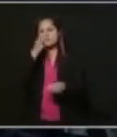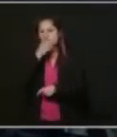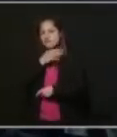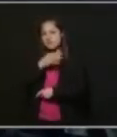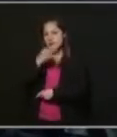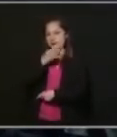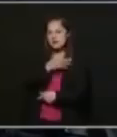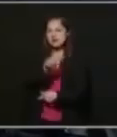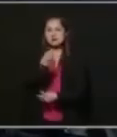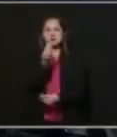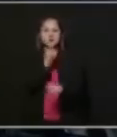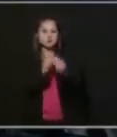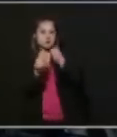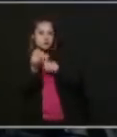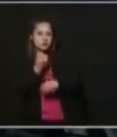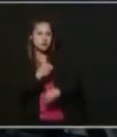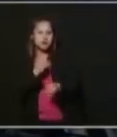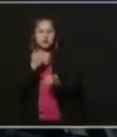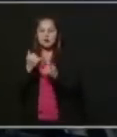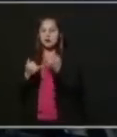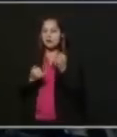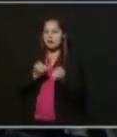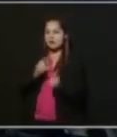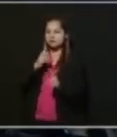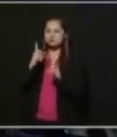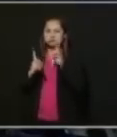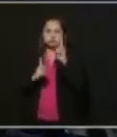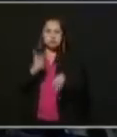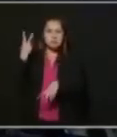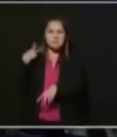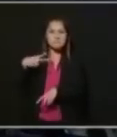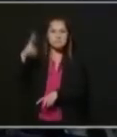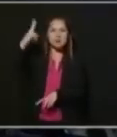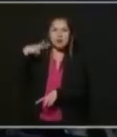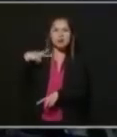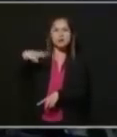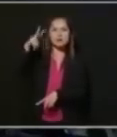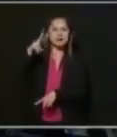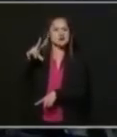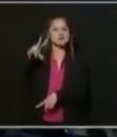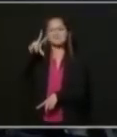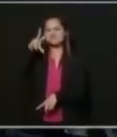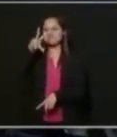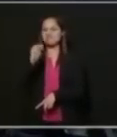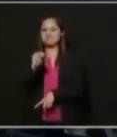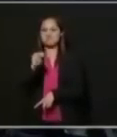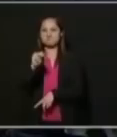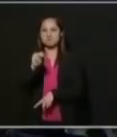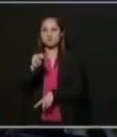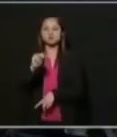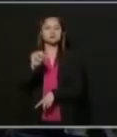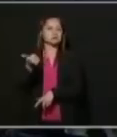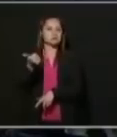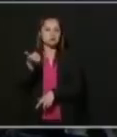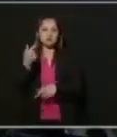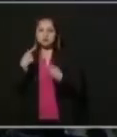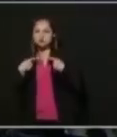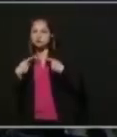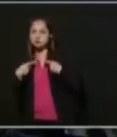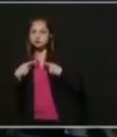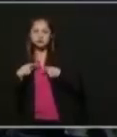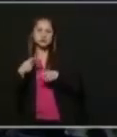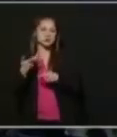comidas, juegos deportivos o viajar con contratistas, con